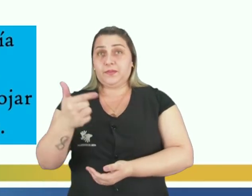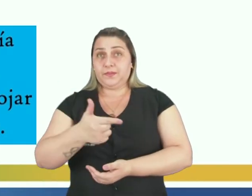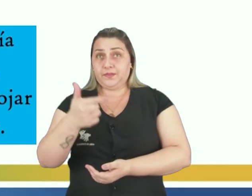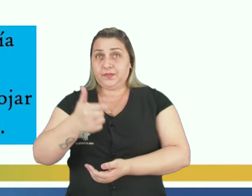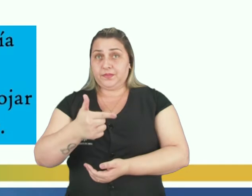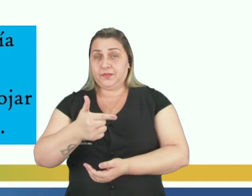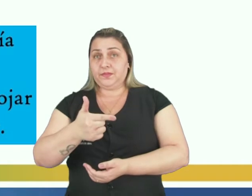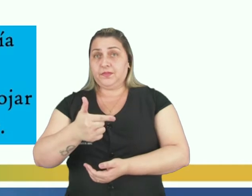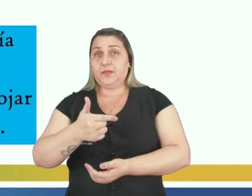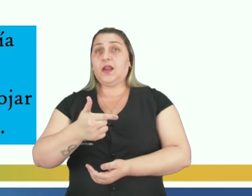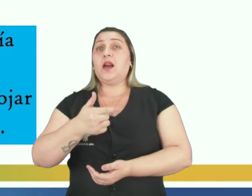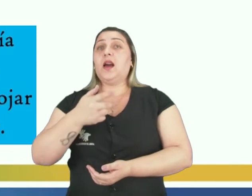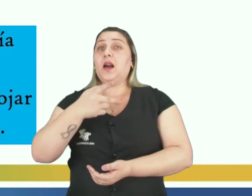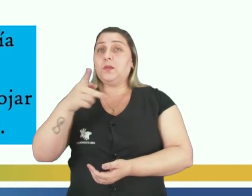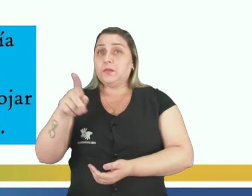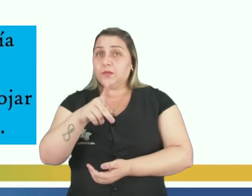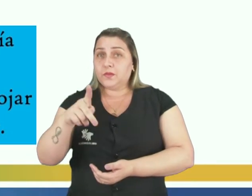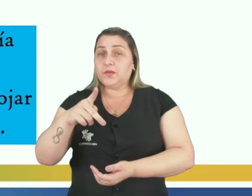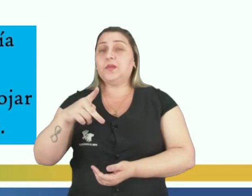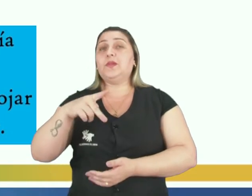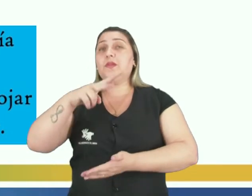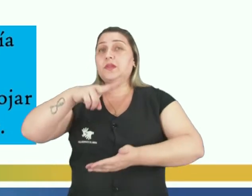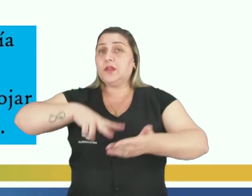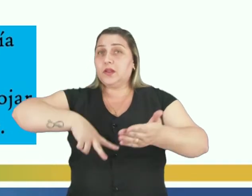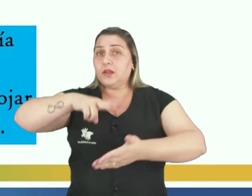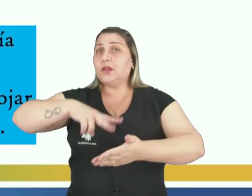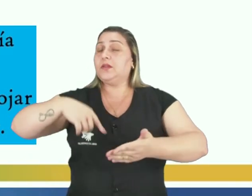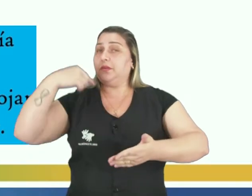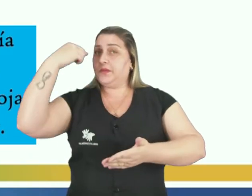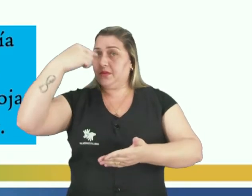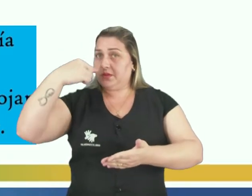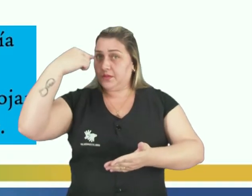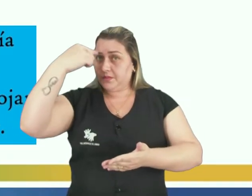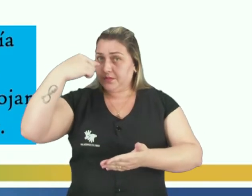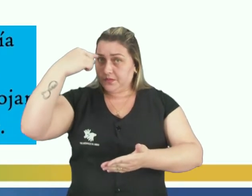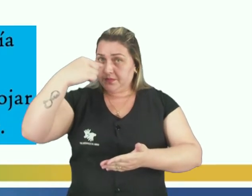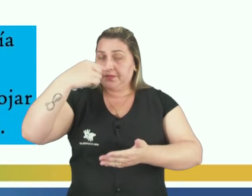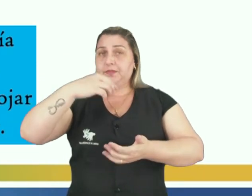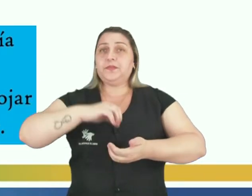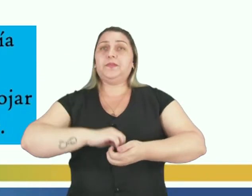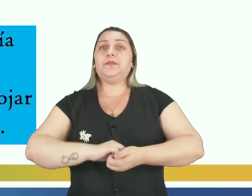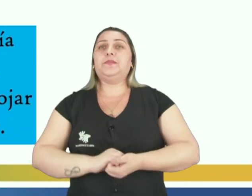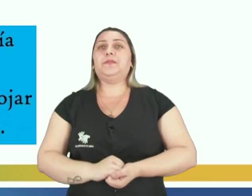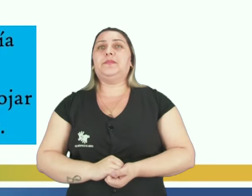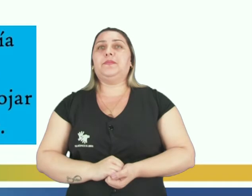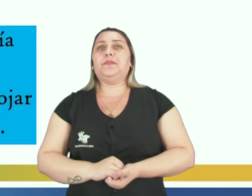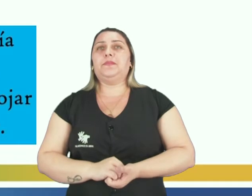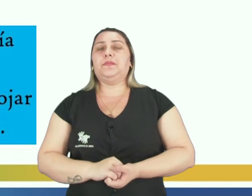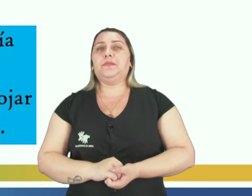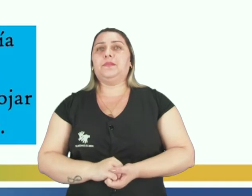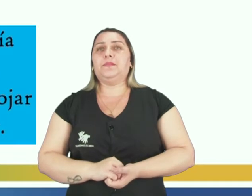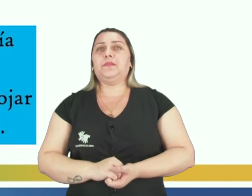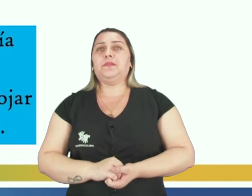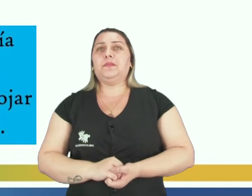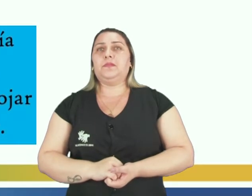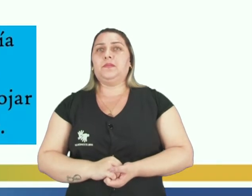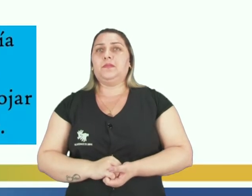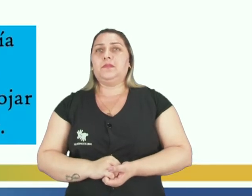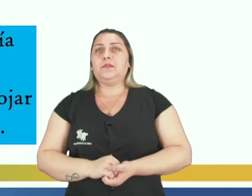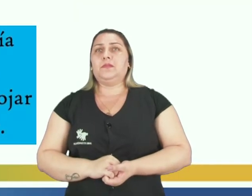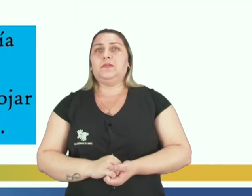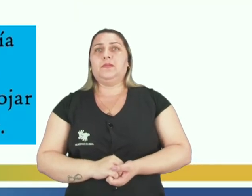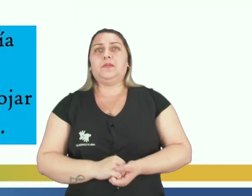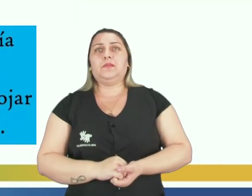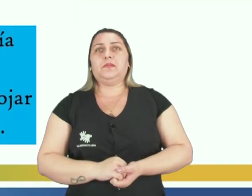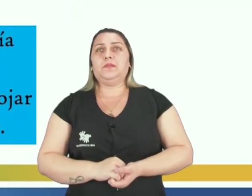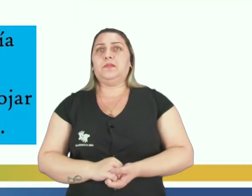decimos, la luna llena llegó luciendo, con la joya, ella por la calle